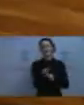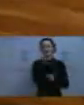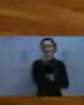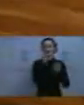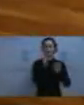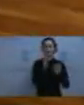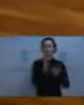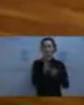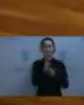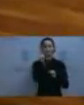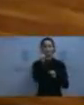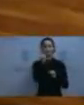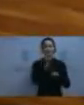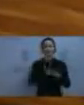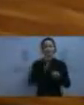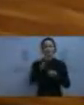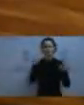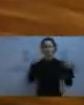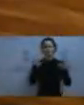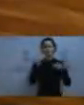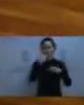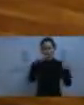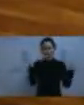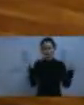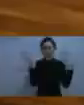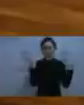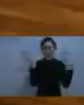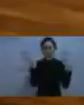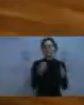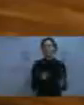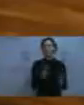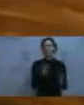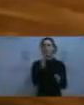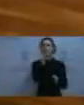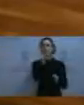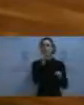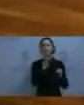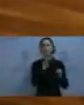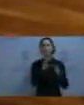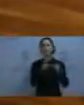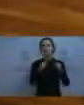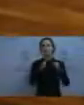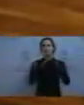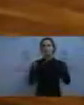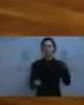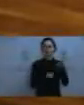parte de la televisión pública y había un error en la plantilla y